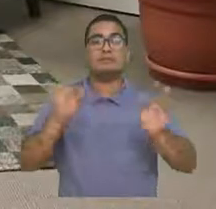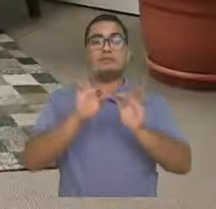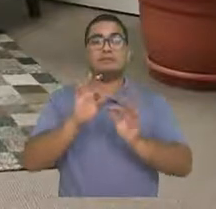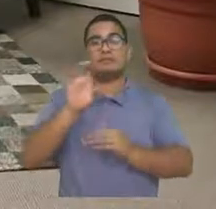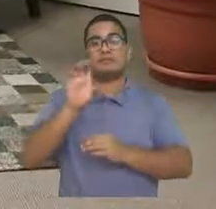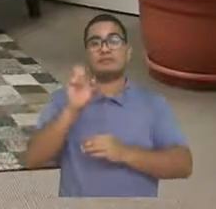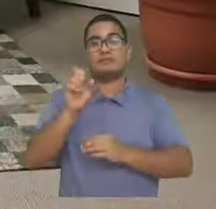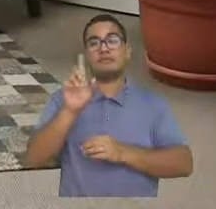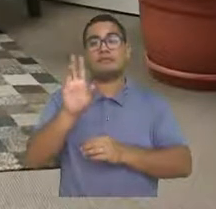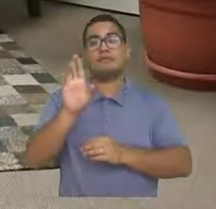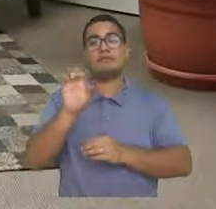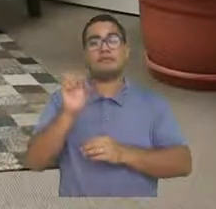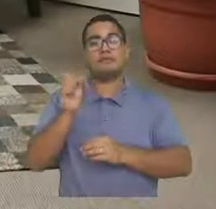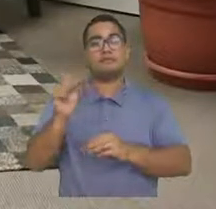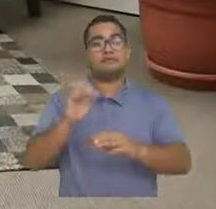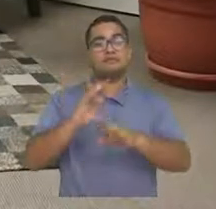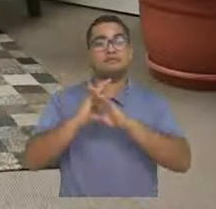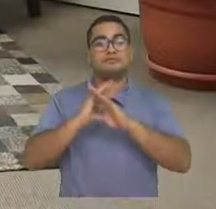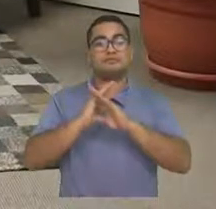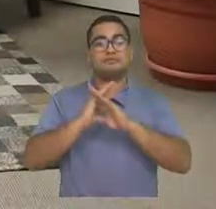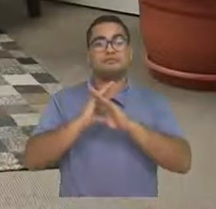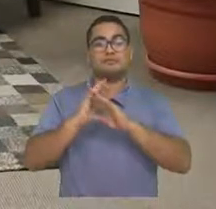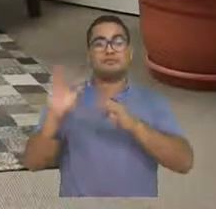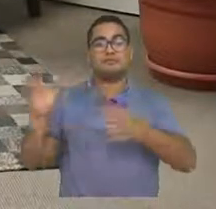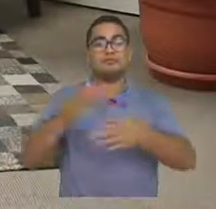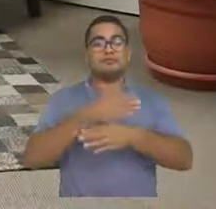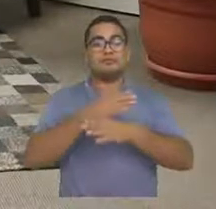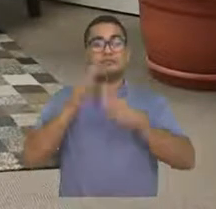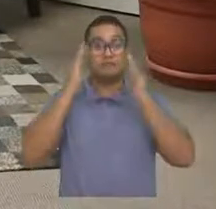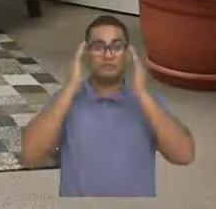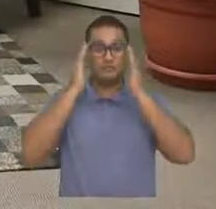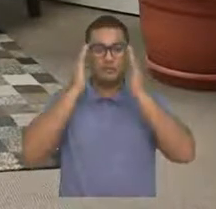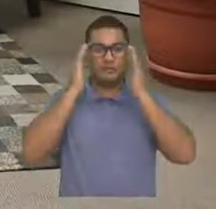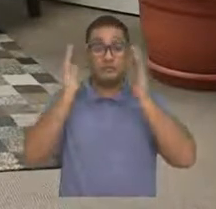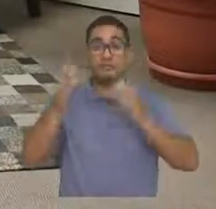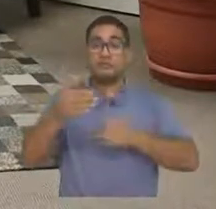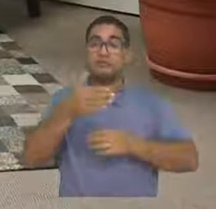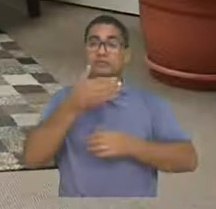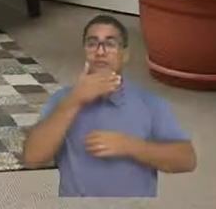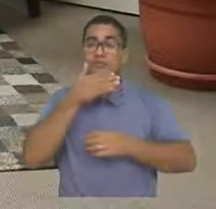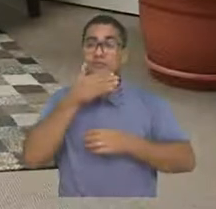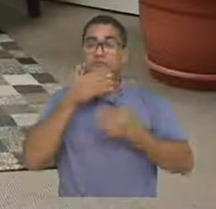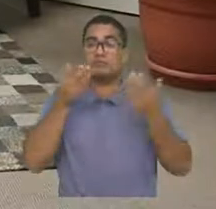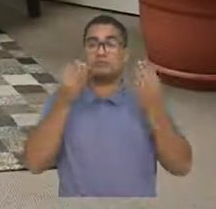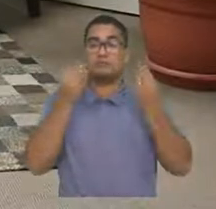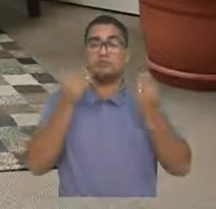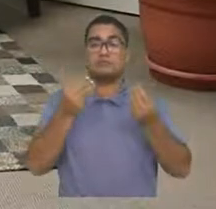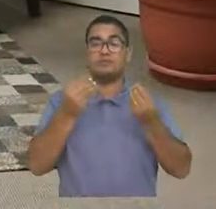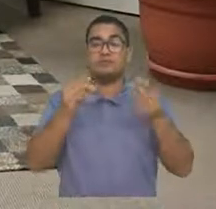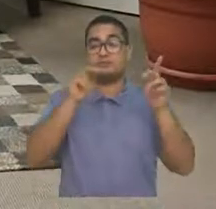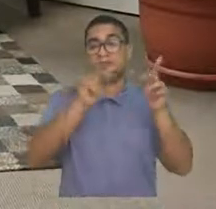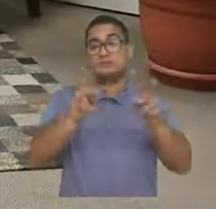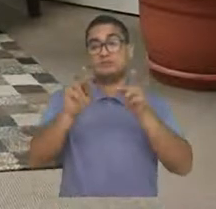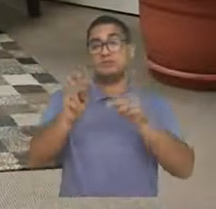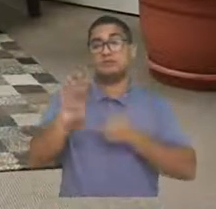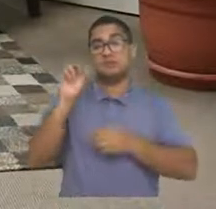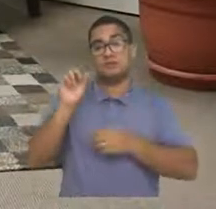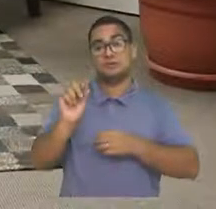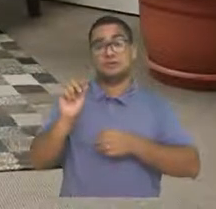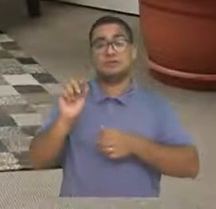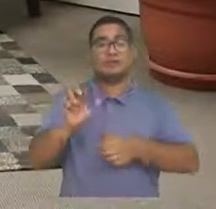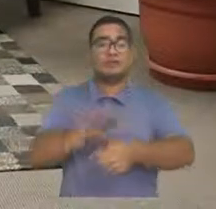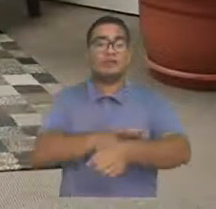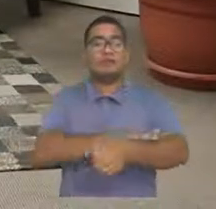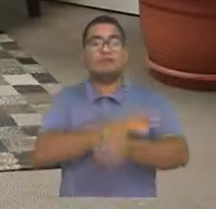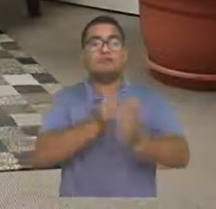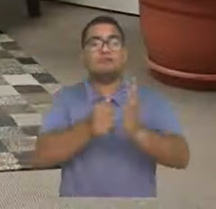manejo emocional de la gente. De los eventos también. Eso es muy difícil, ¿verdad? Yo creo que muy pocas personas controlan las emociones, es lo